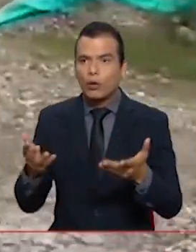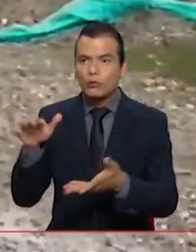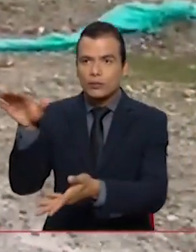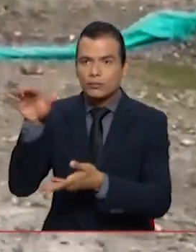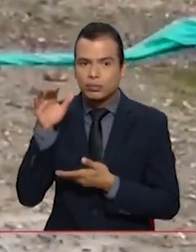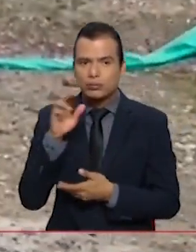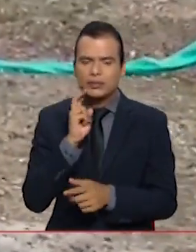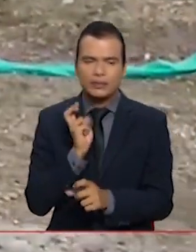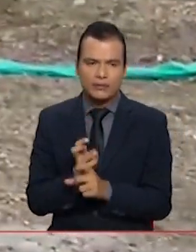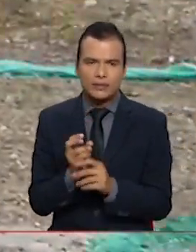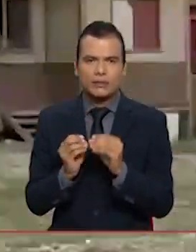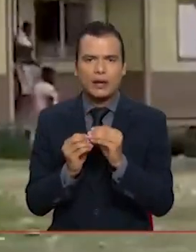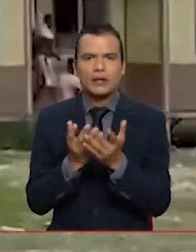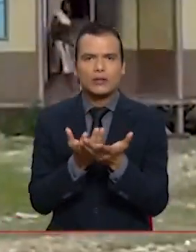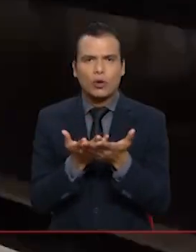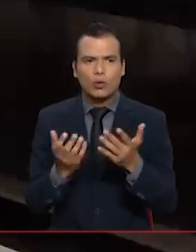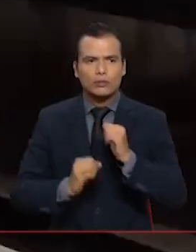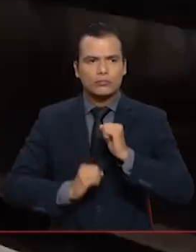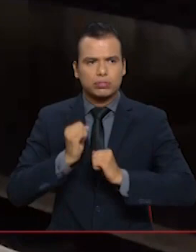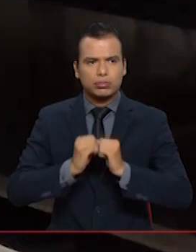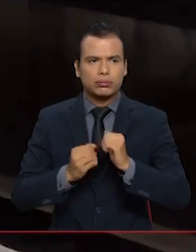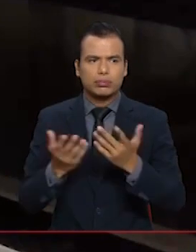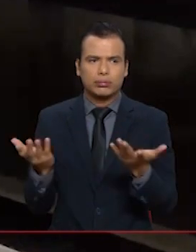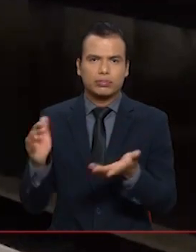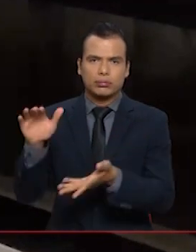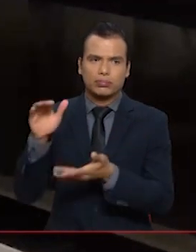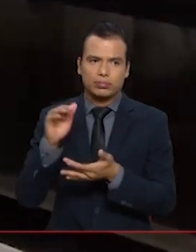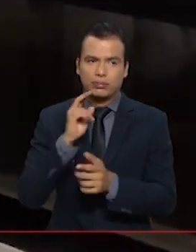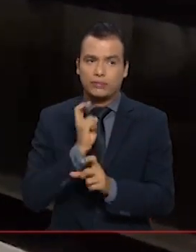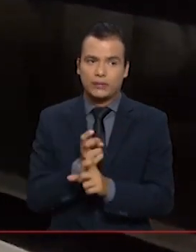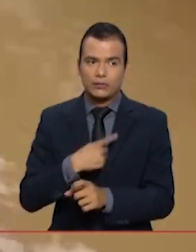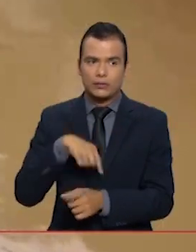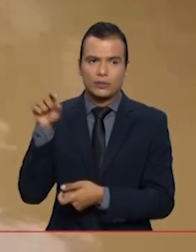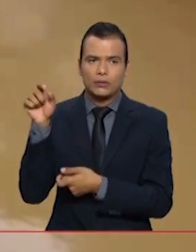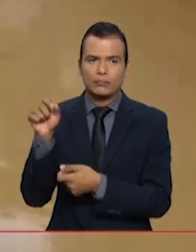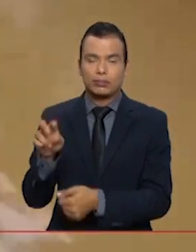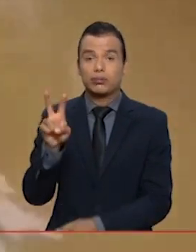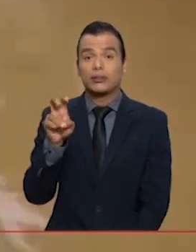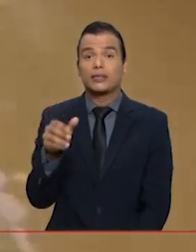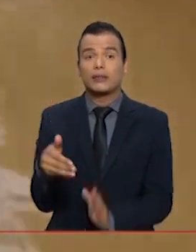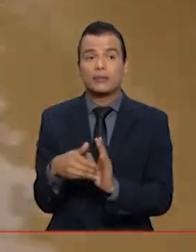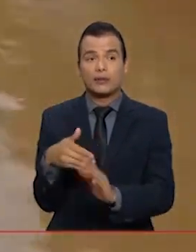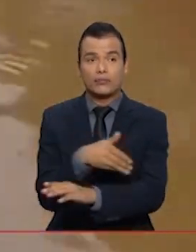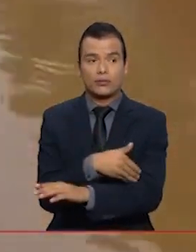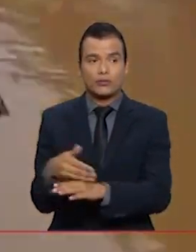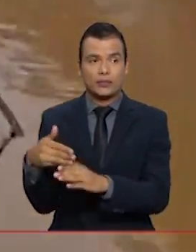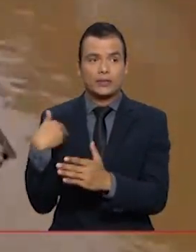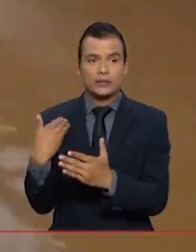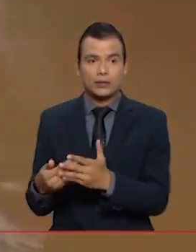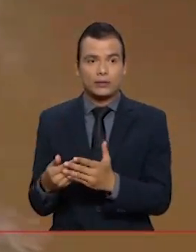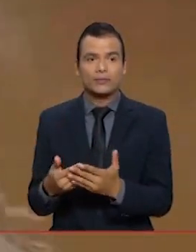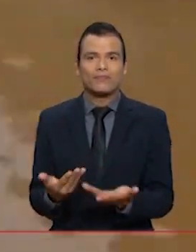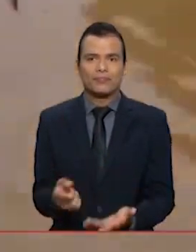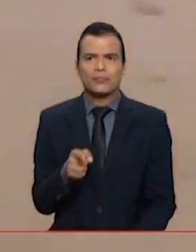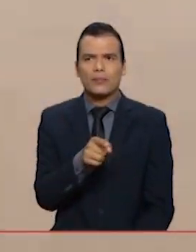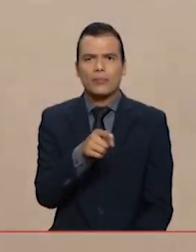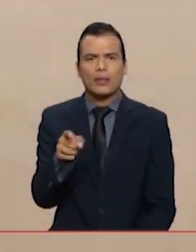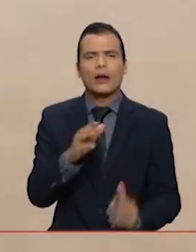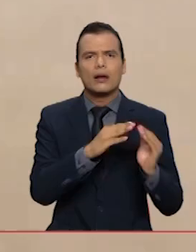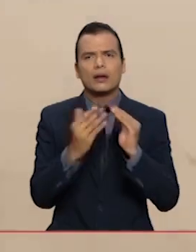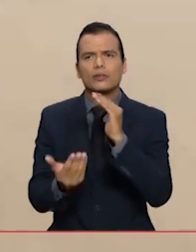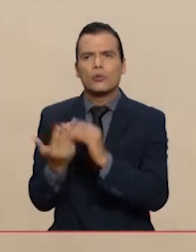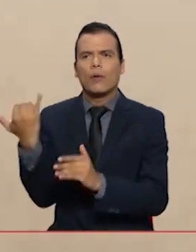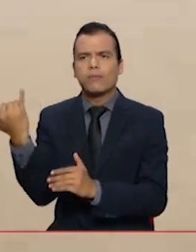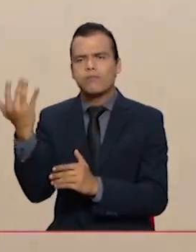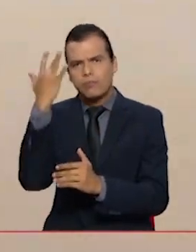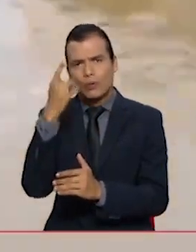y de maquinaria. Hemos invertido más de 7 mil millones de pesos. El traslado de esta población se da ante las constantes emergencias